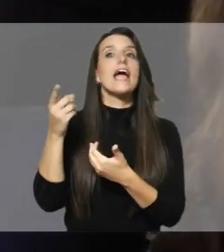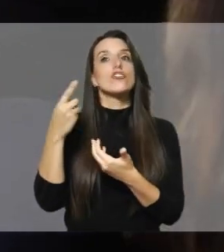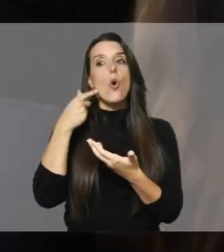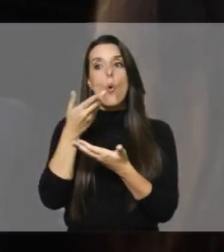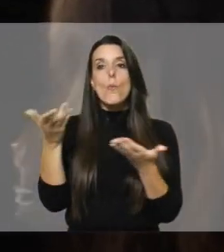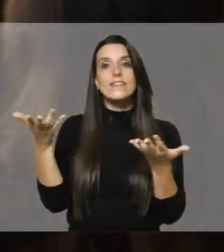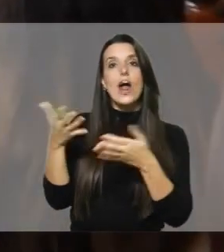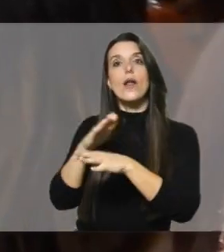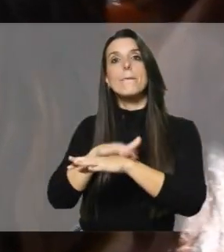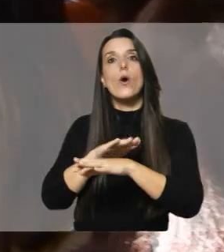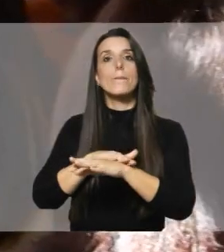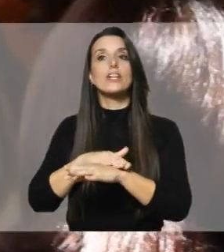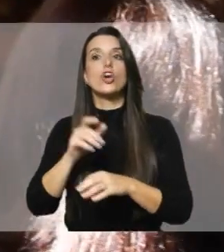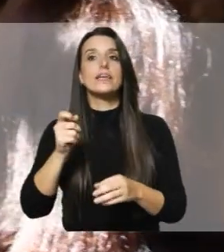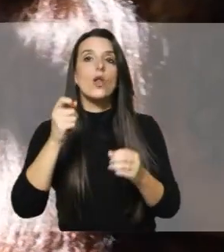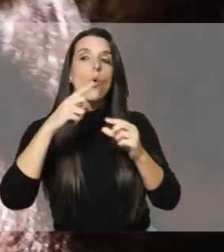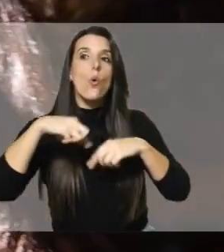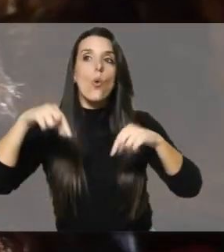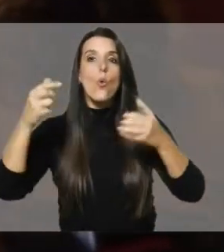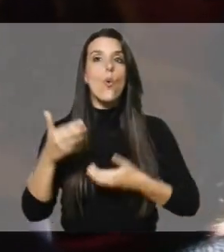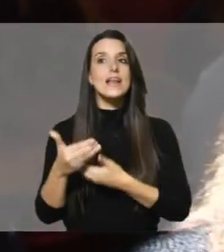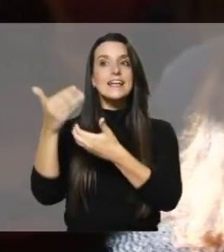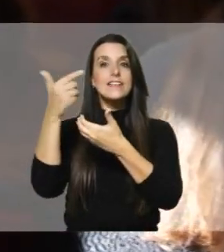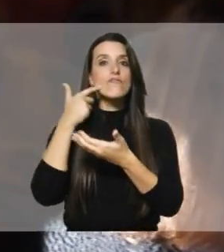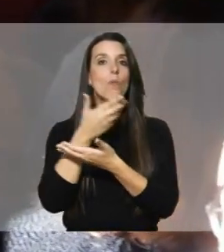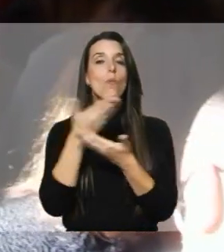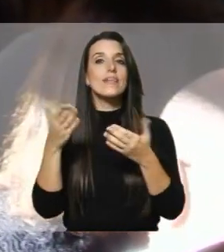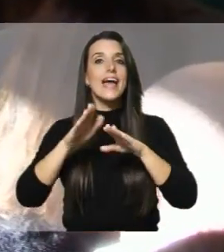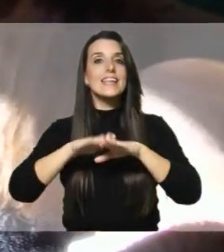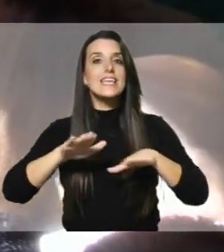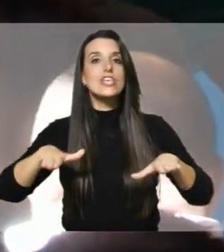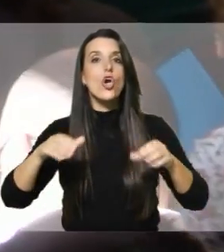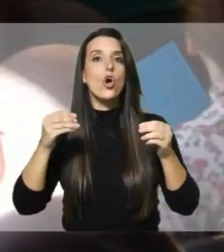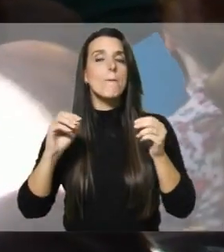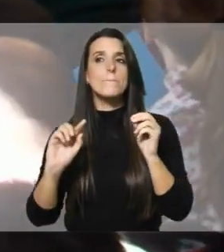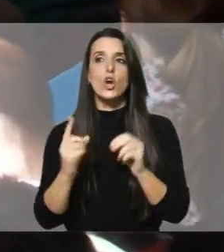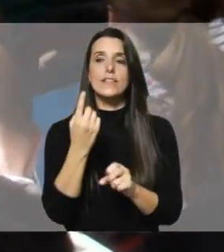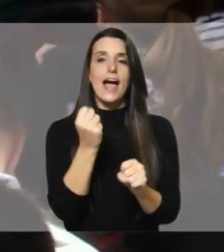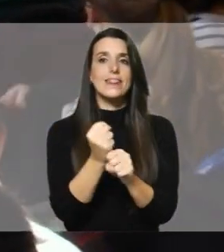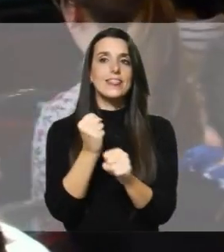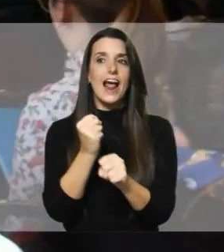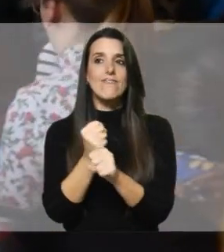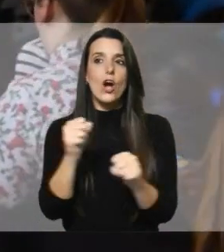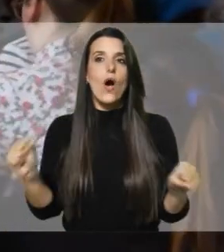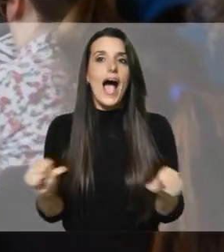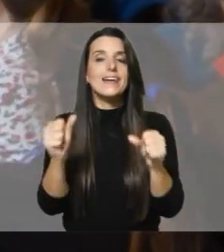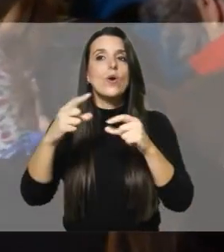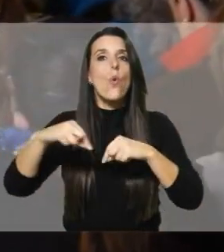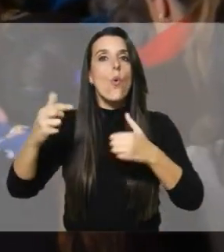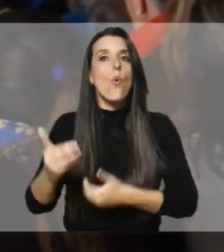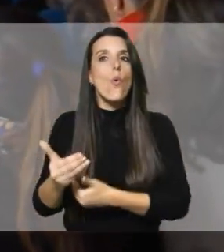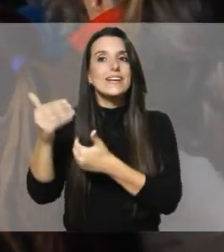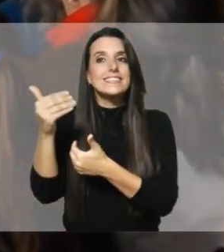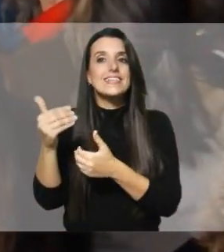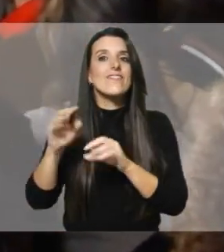presenta a esta hora por parte de UNICEF el documento La Infancia como Prioridad, un trabajo elaborado por UNICEF de